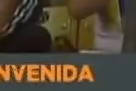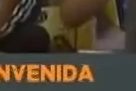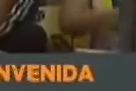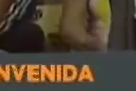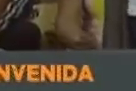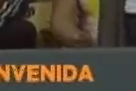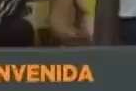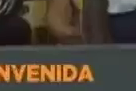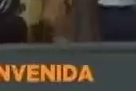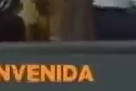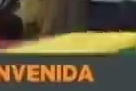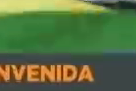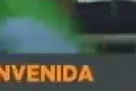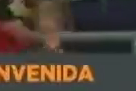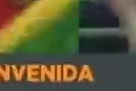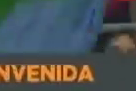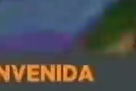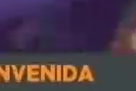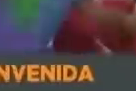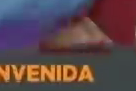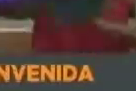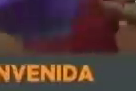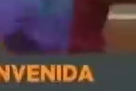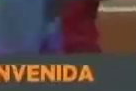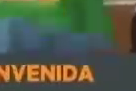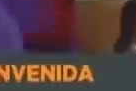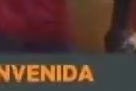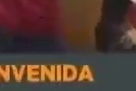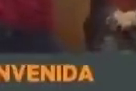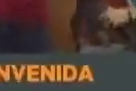Tiene flor. Tengo flor.